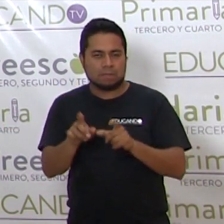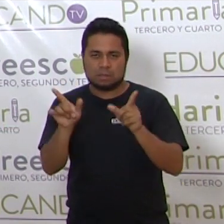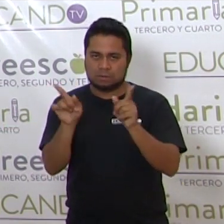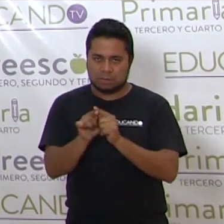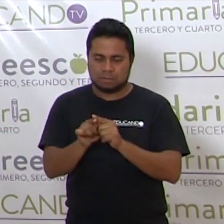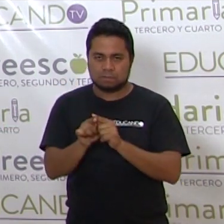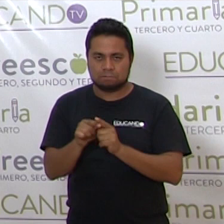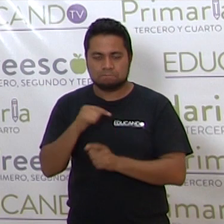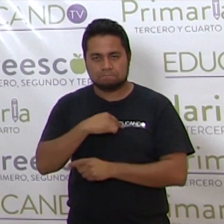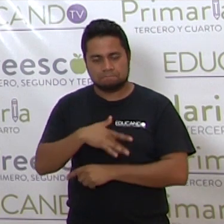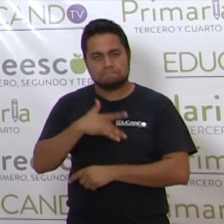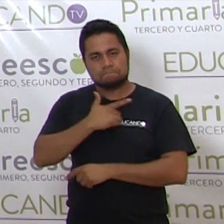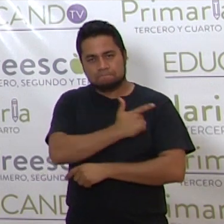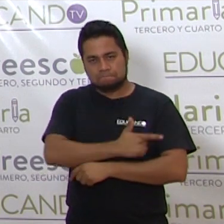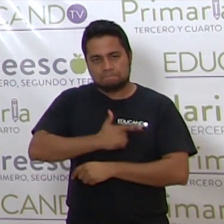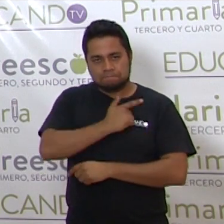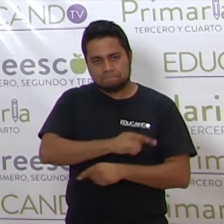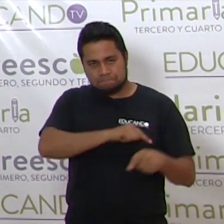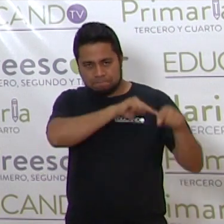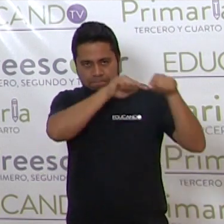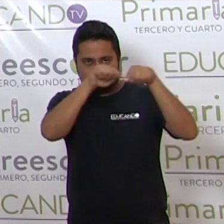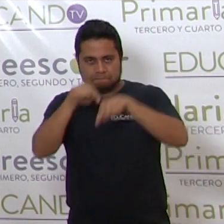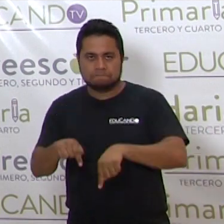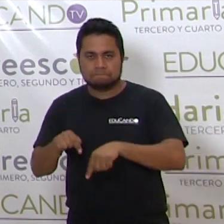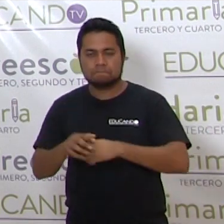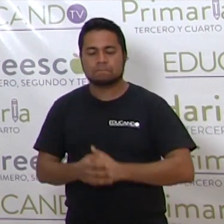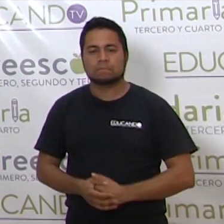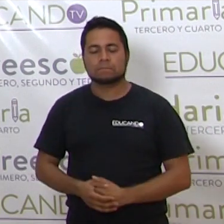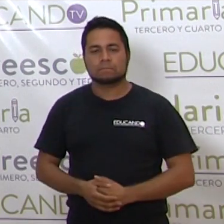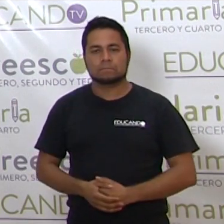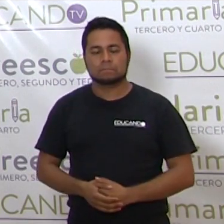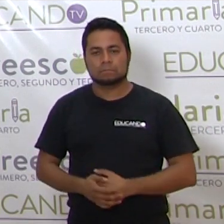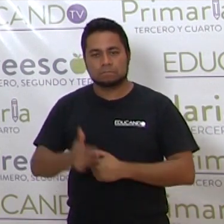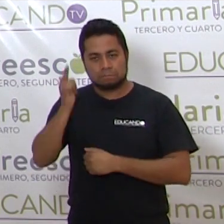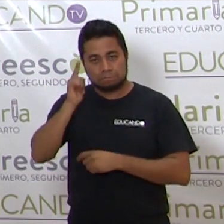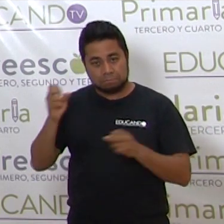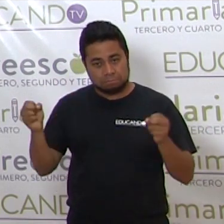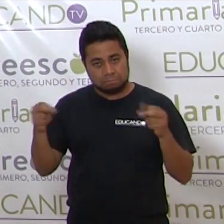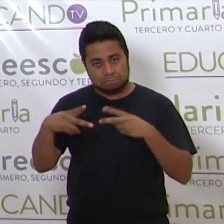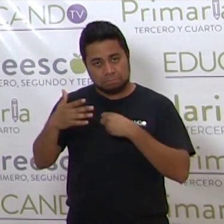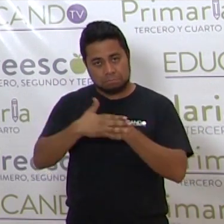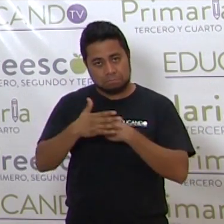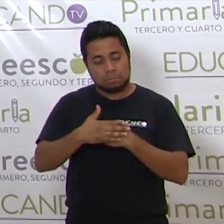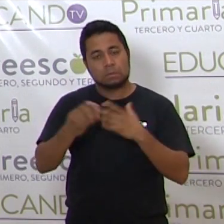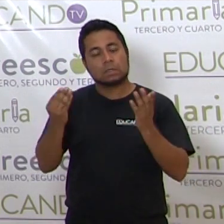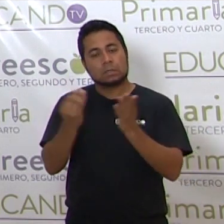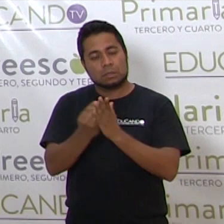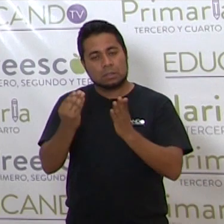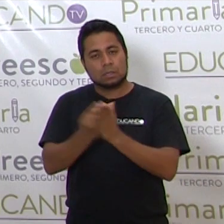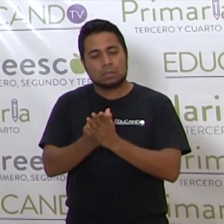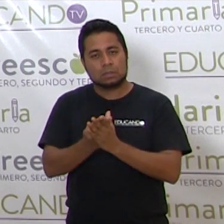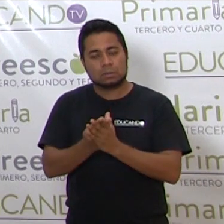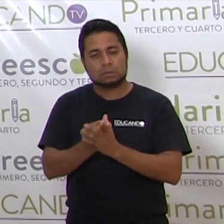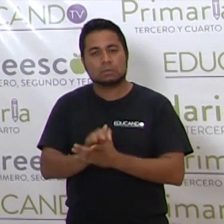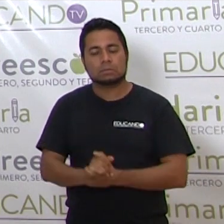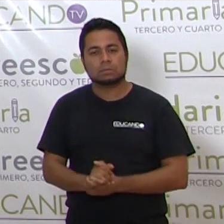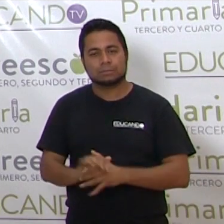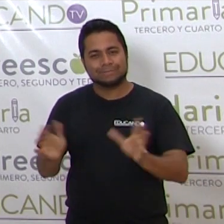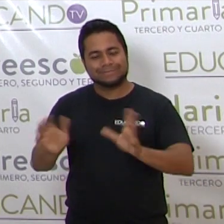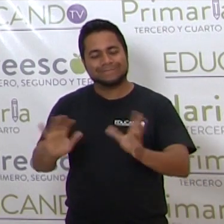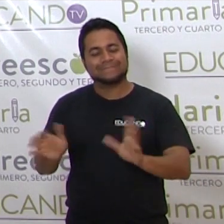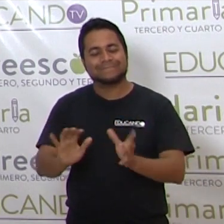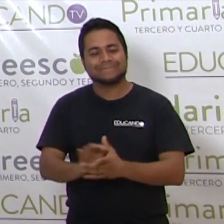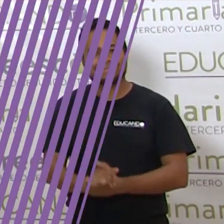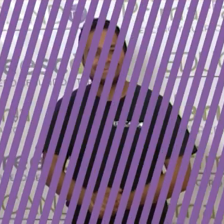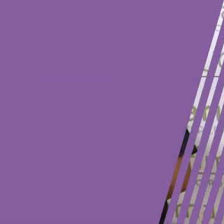me dio mucho pues estar con todos ustedes y espero verlos en la próxima sesión hasta